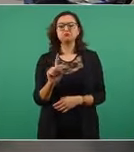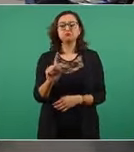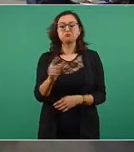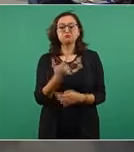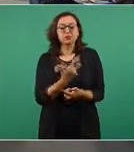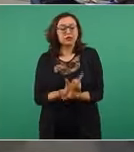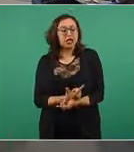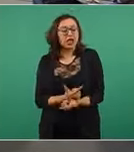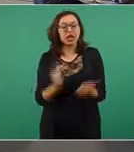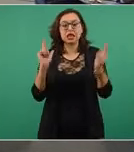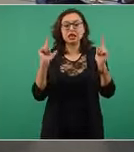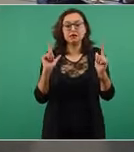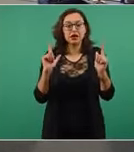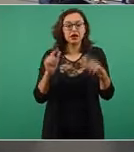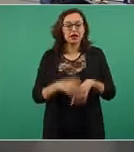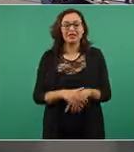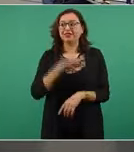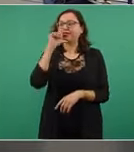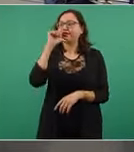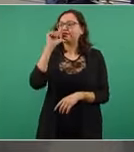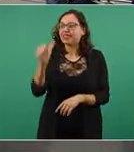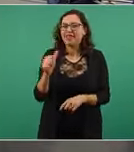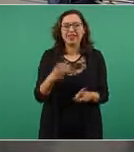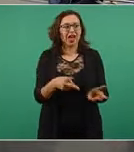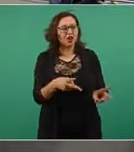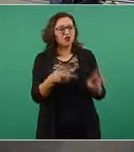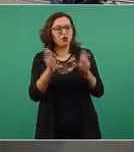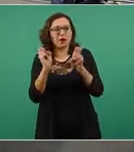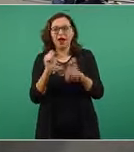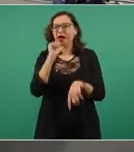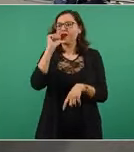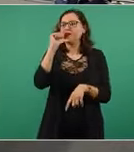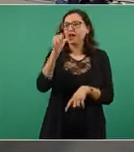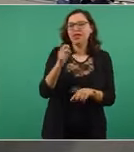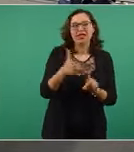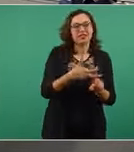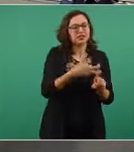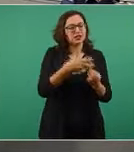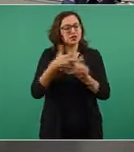que no lo van a asaltar, que no lo van a secuestrar,